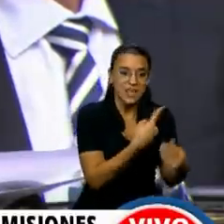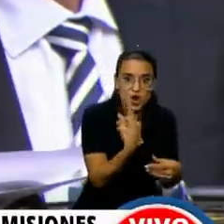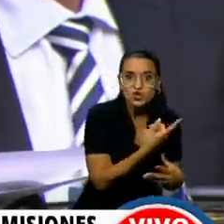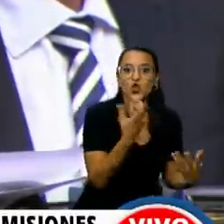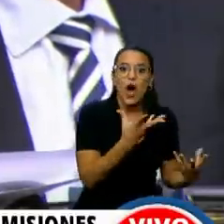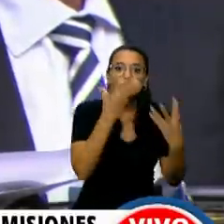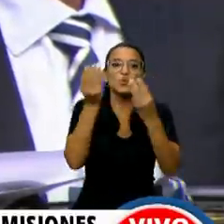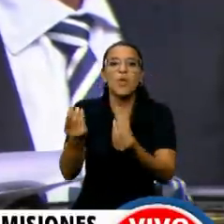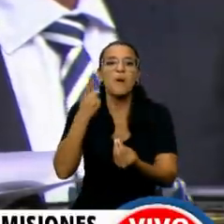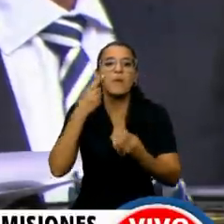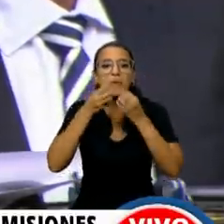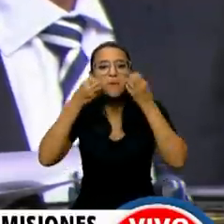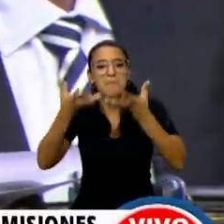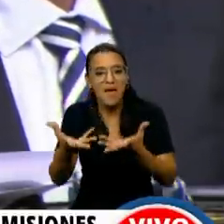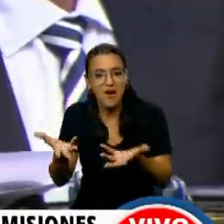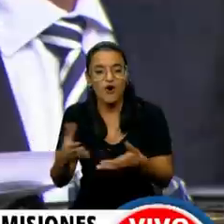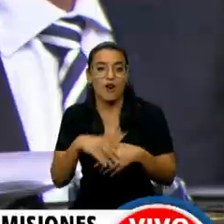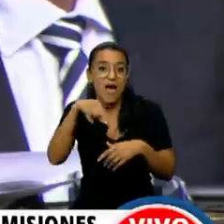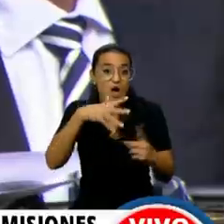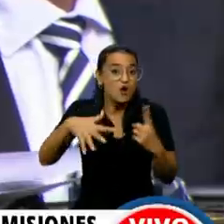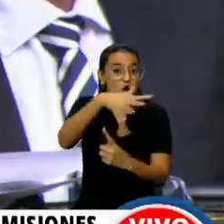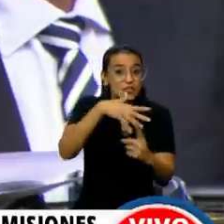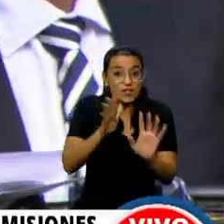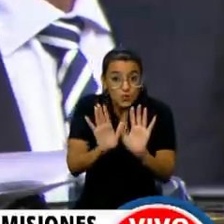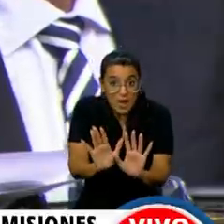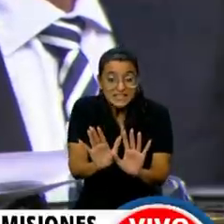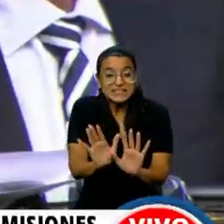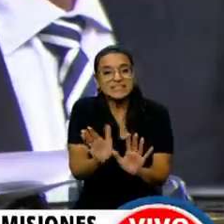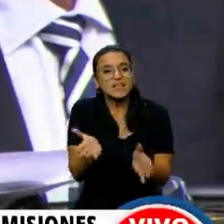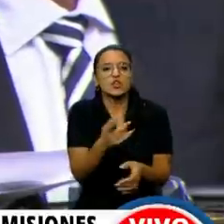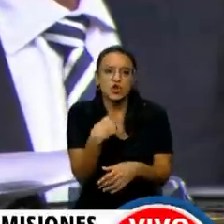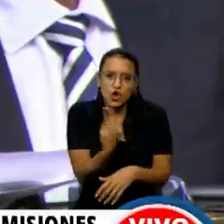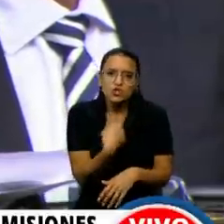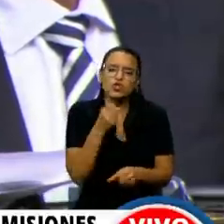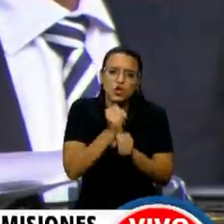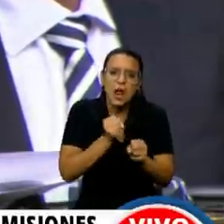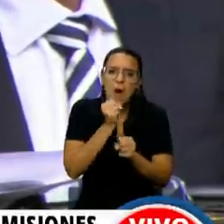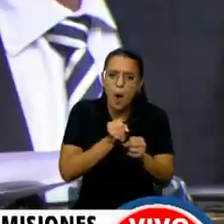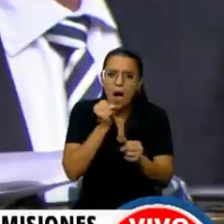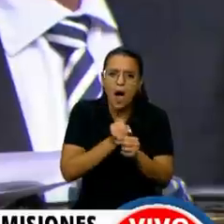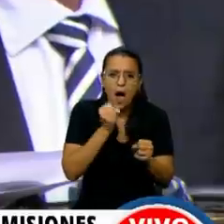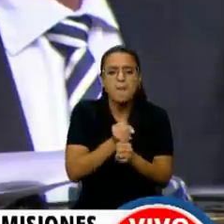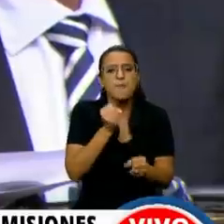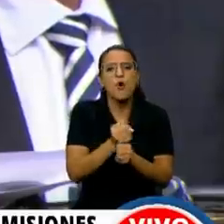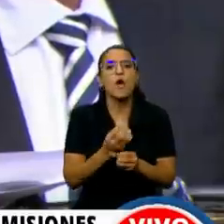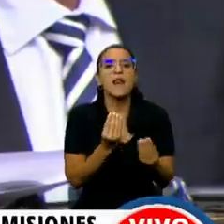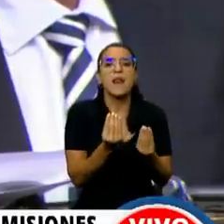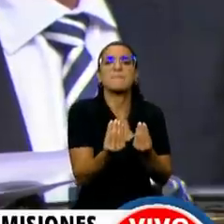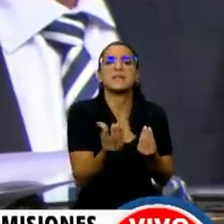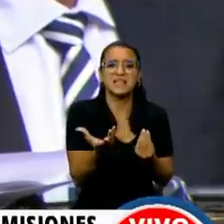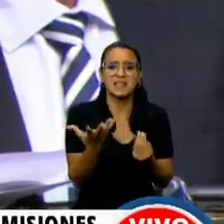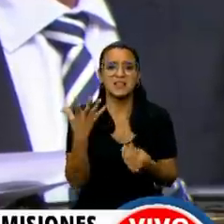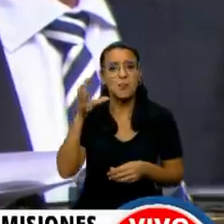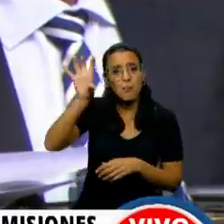a vivir mejor en este contexto presidente hemos estado trabajando como representante de una de las